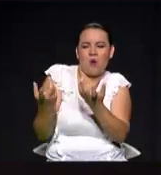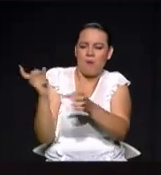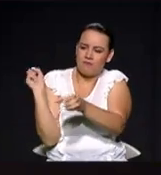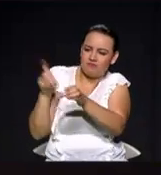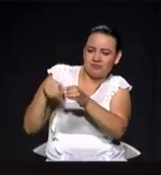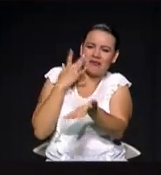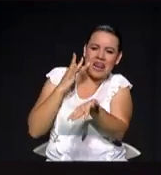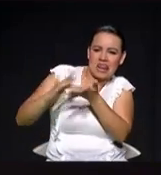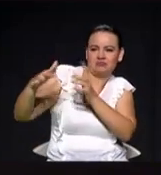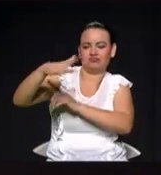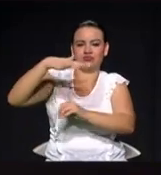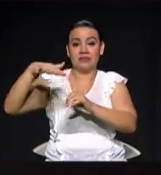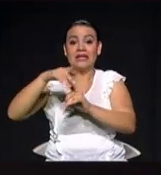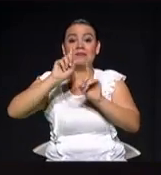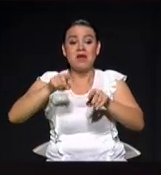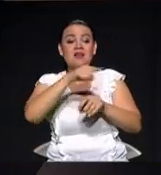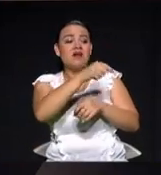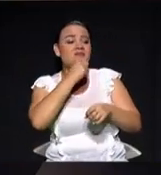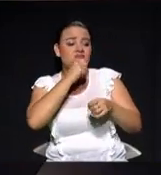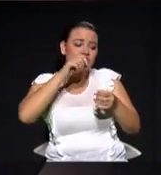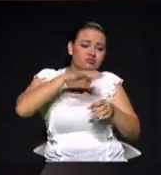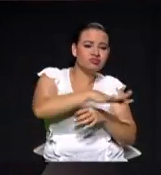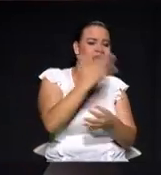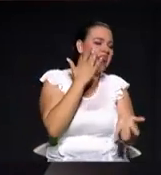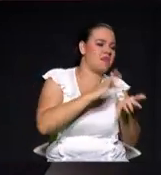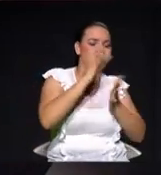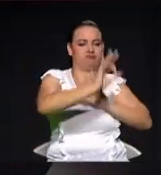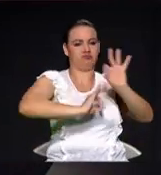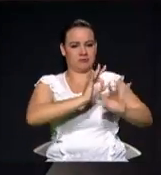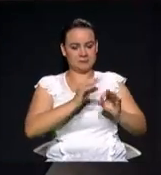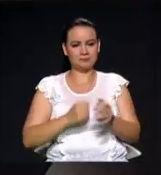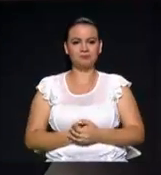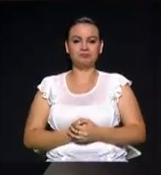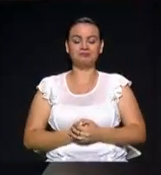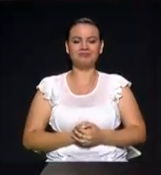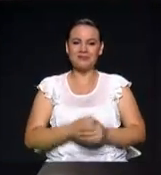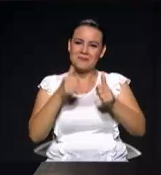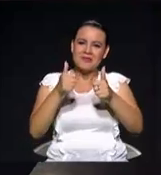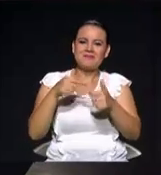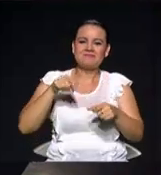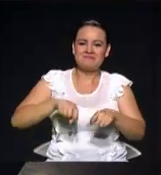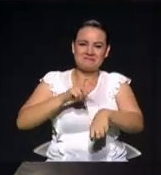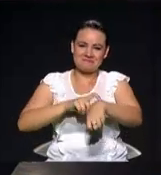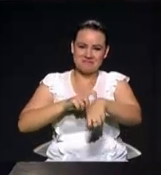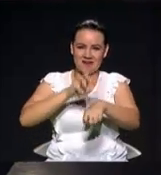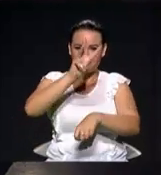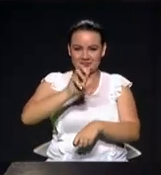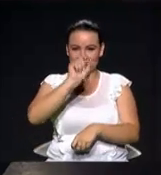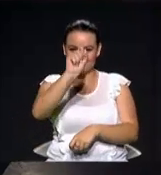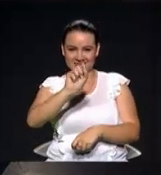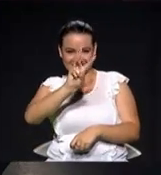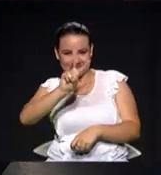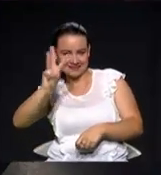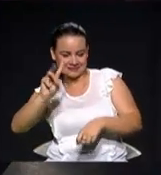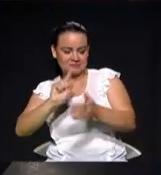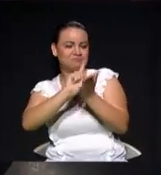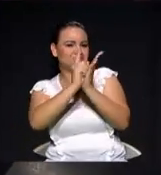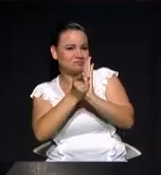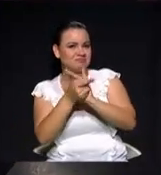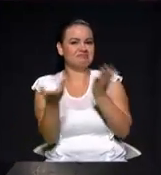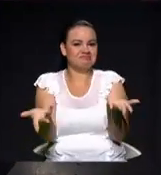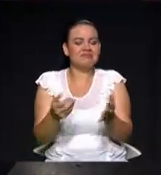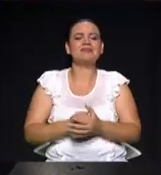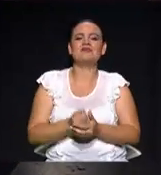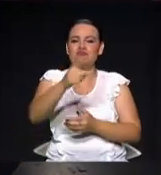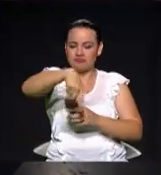protección de las fuentes hídricas muy bien 8 de la noche 33 minutos continuamos con este debate medellín elige ustedes por supuesto continuar